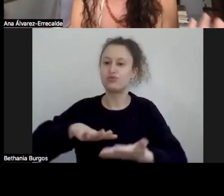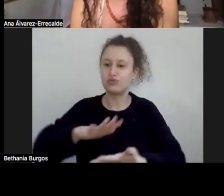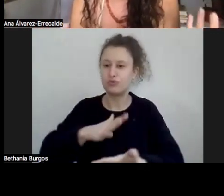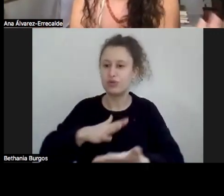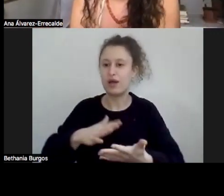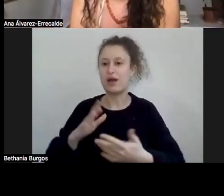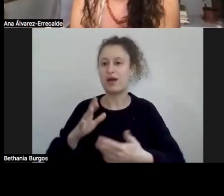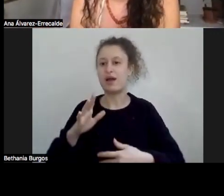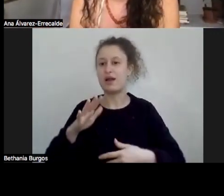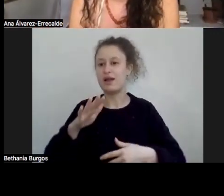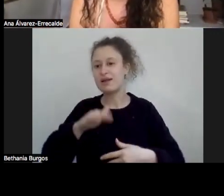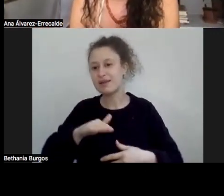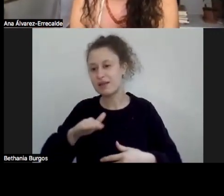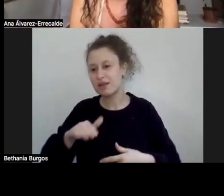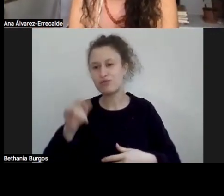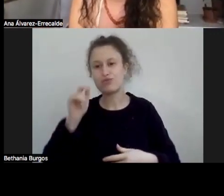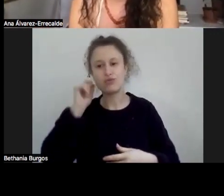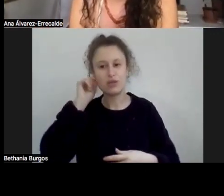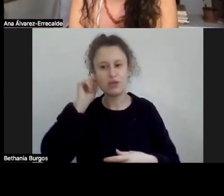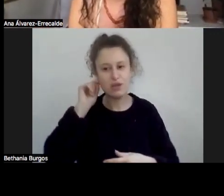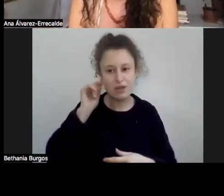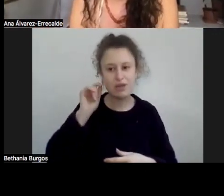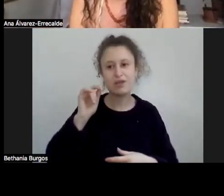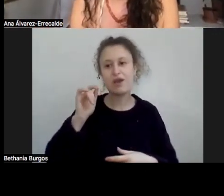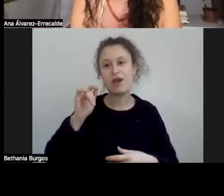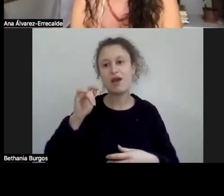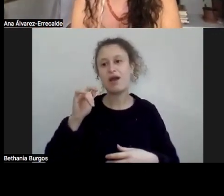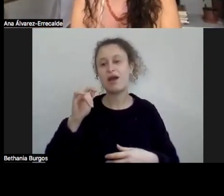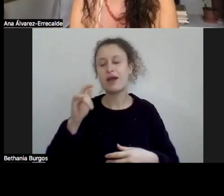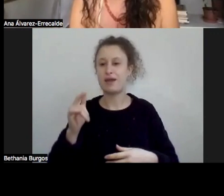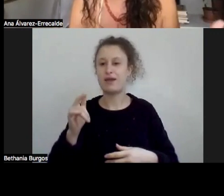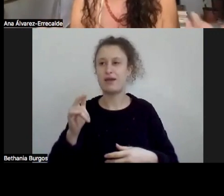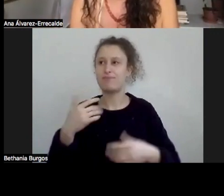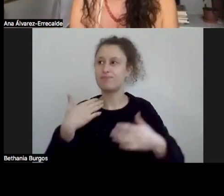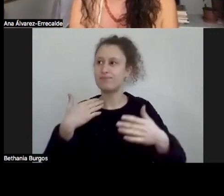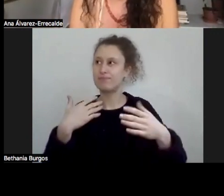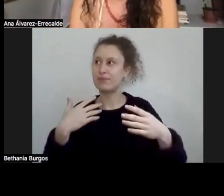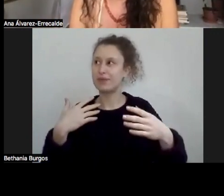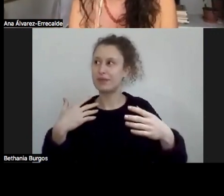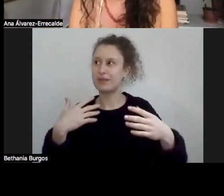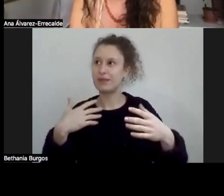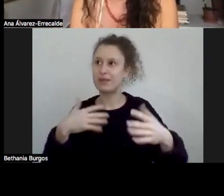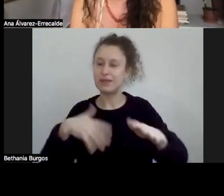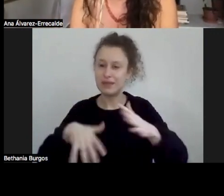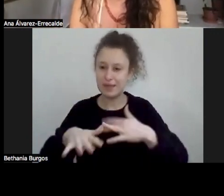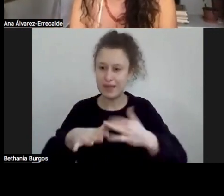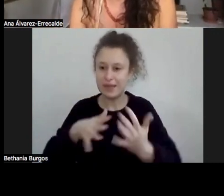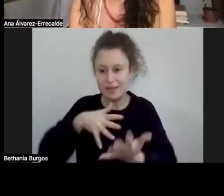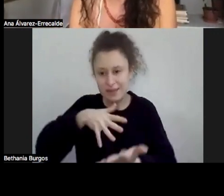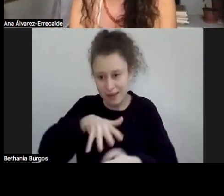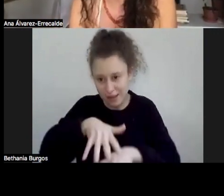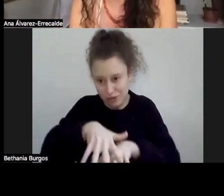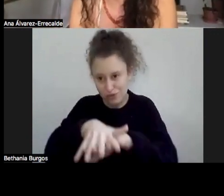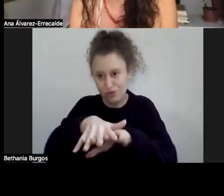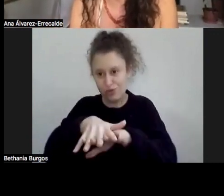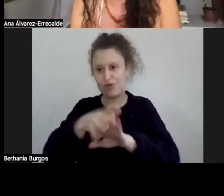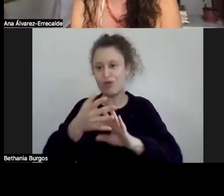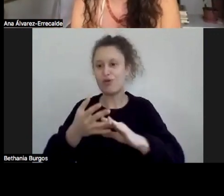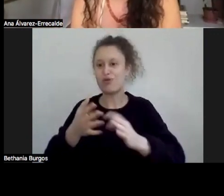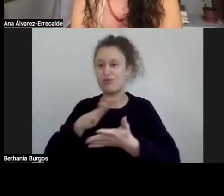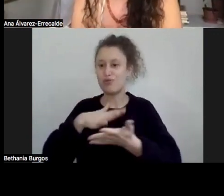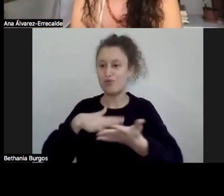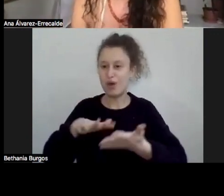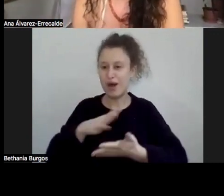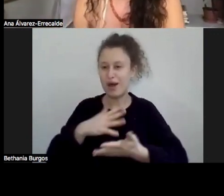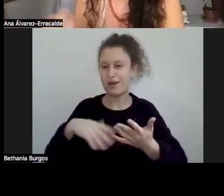una niña, la interacción con otros niños y niñas en el parque, en la biblioteca, los sitios en los que transcurre la vida,